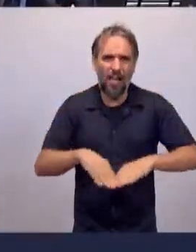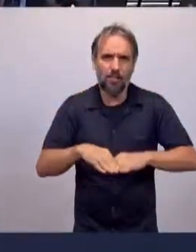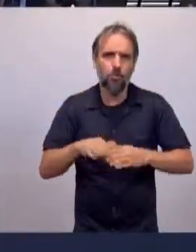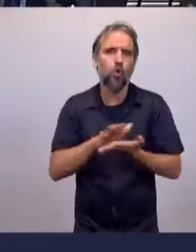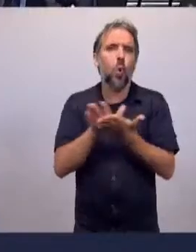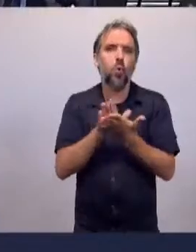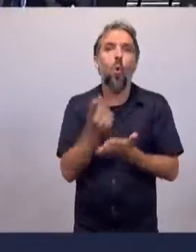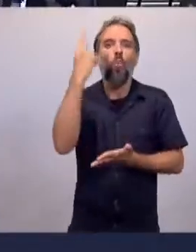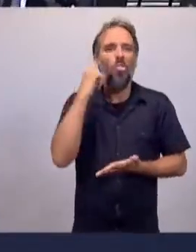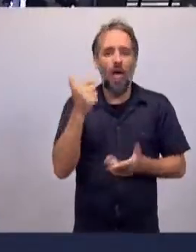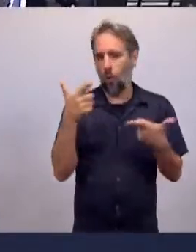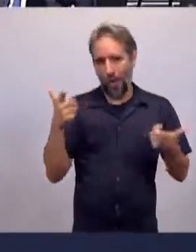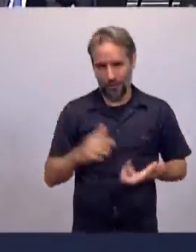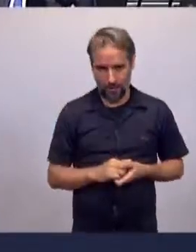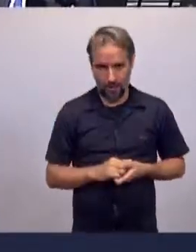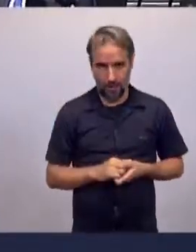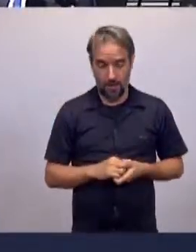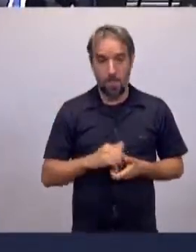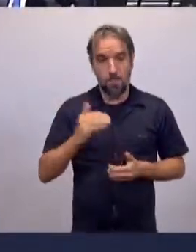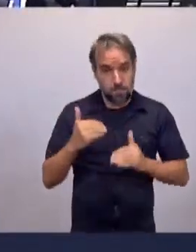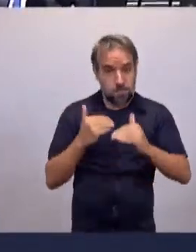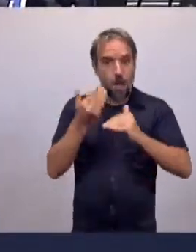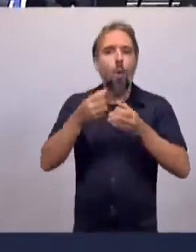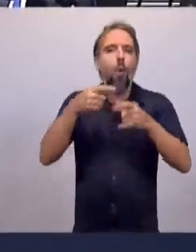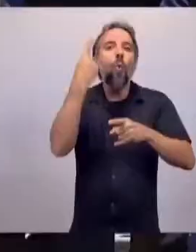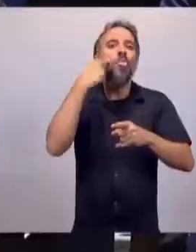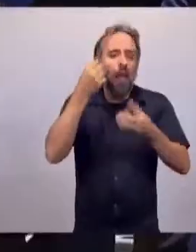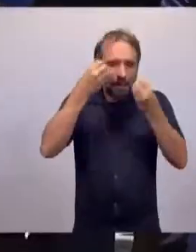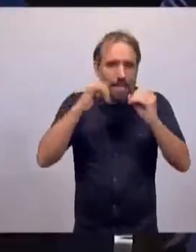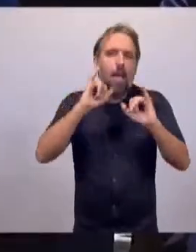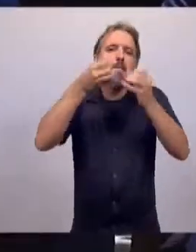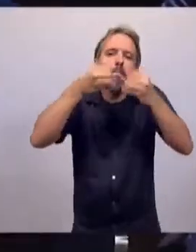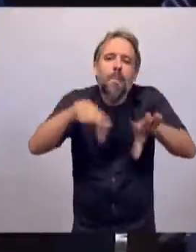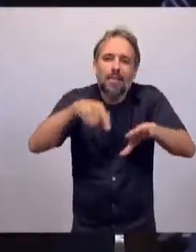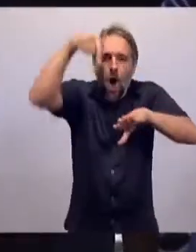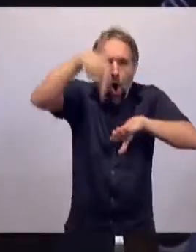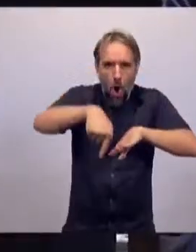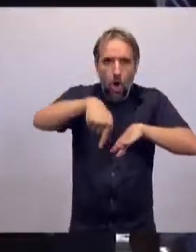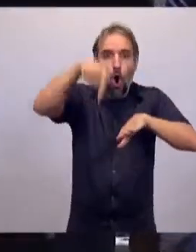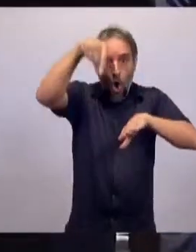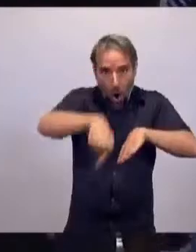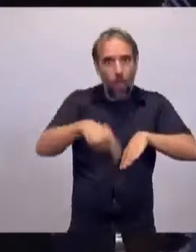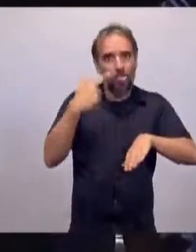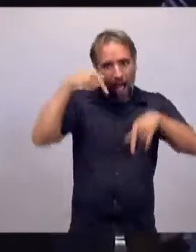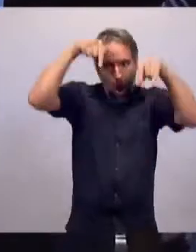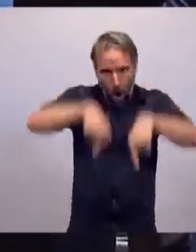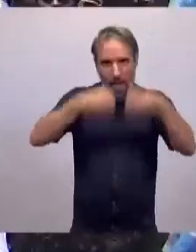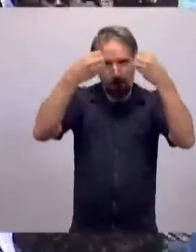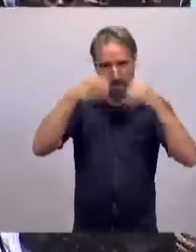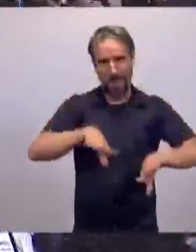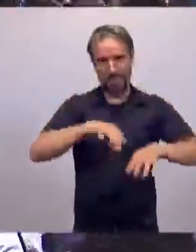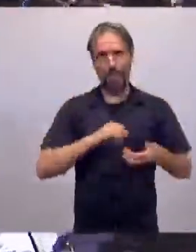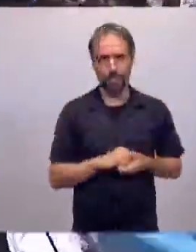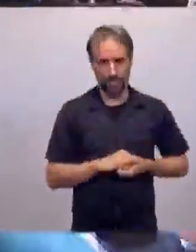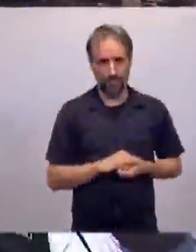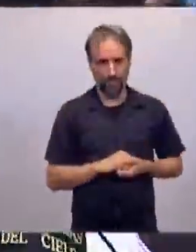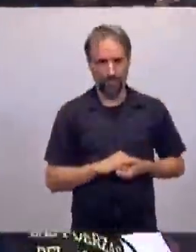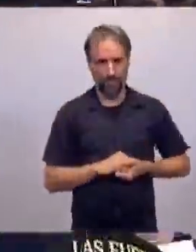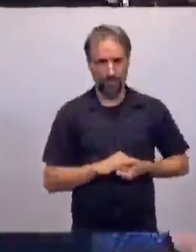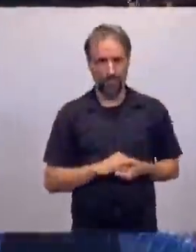día, pero un día empieza y hoy es ese día.